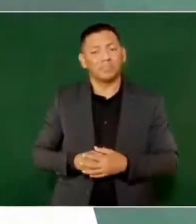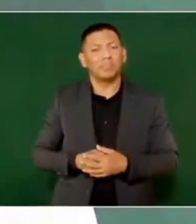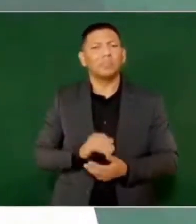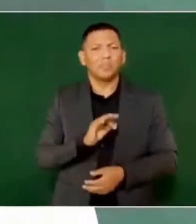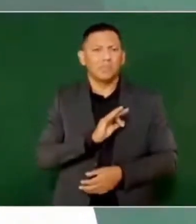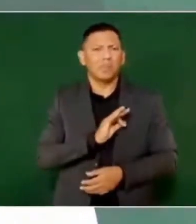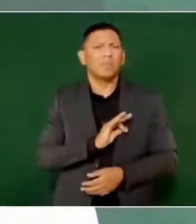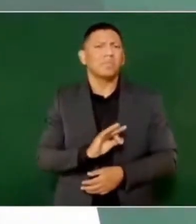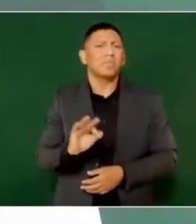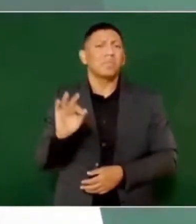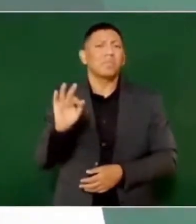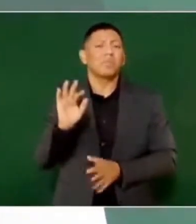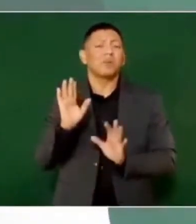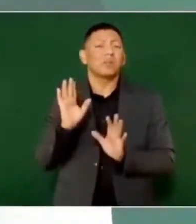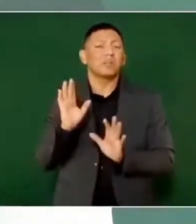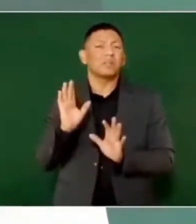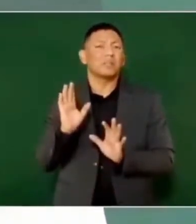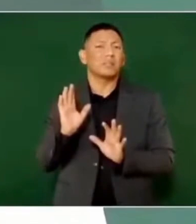pueden destinar